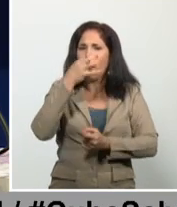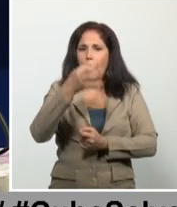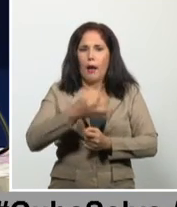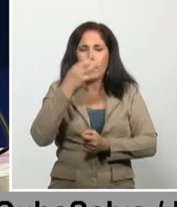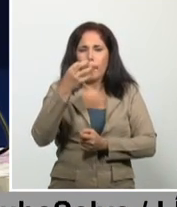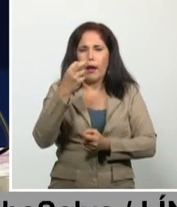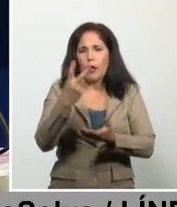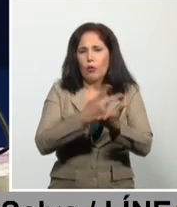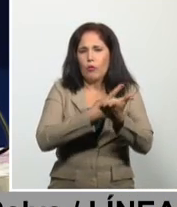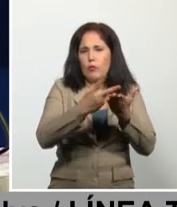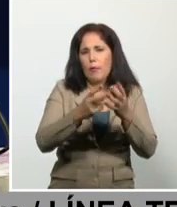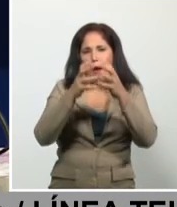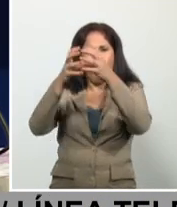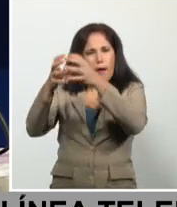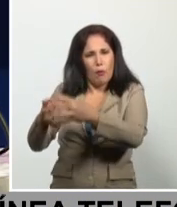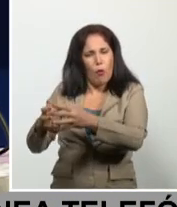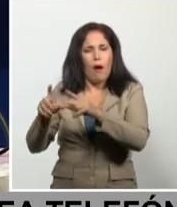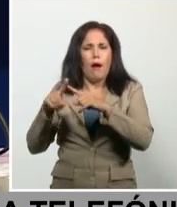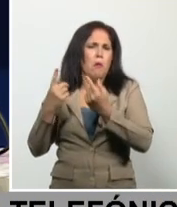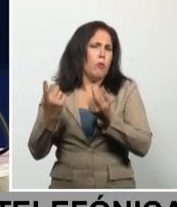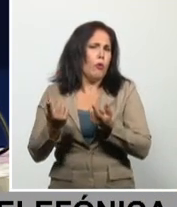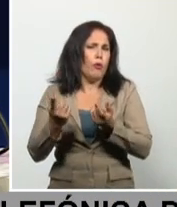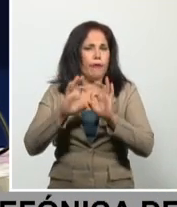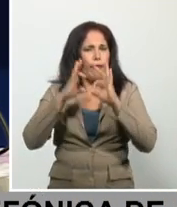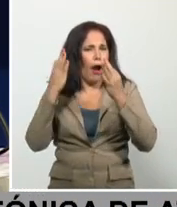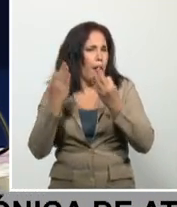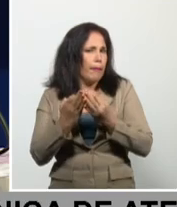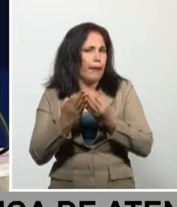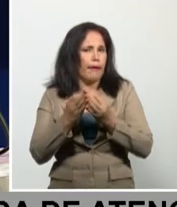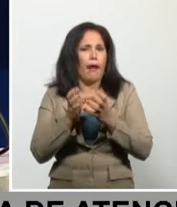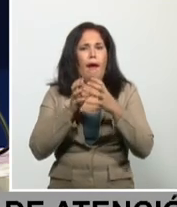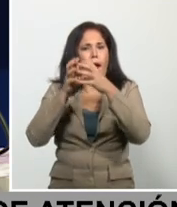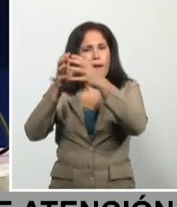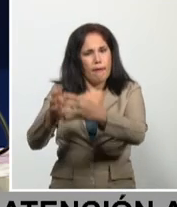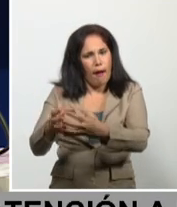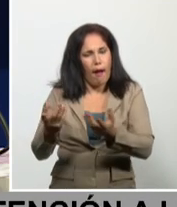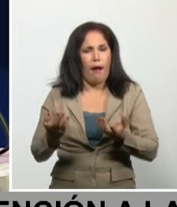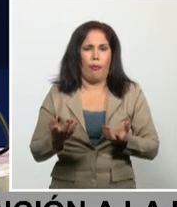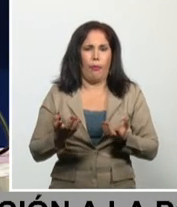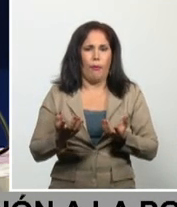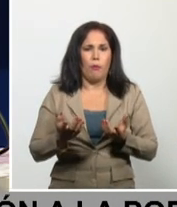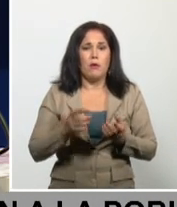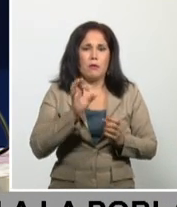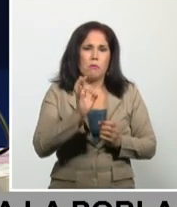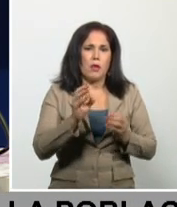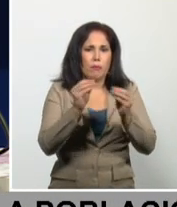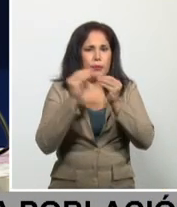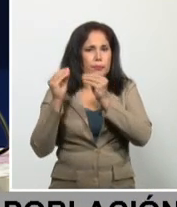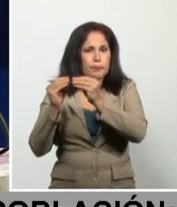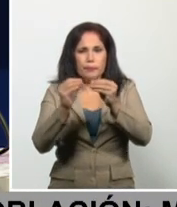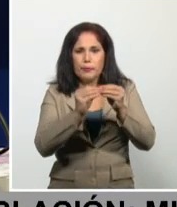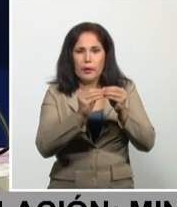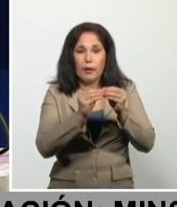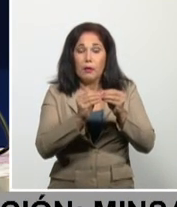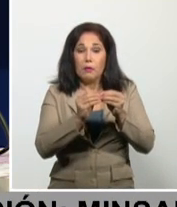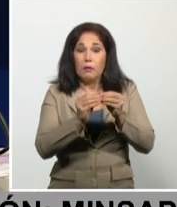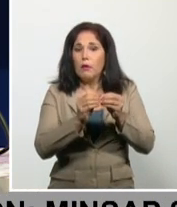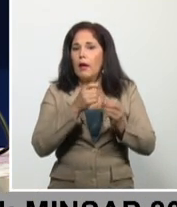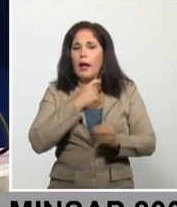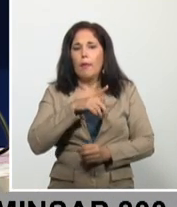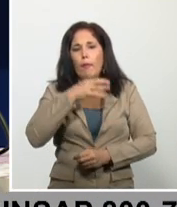de los egresados, la cuarentena de los familiares, la cuarentena de los contactos. Bueno, el egresado lo